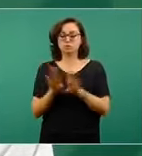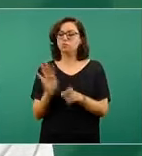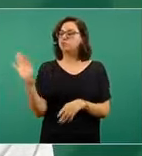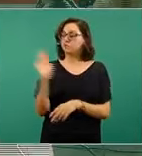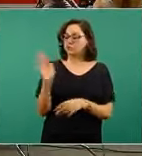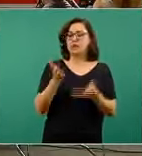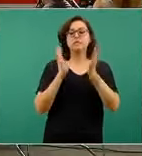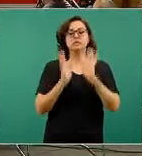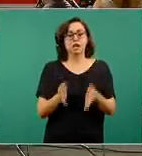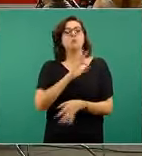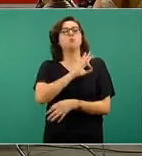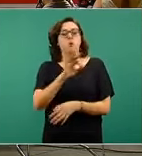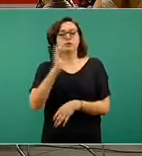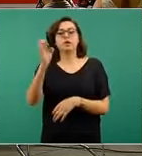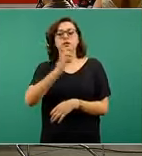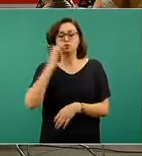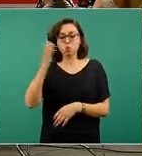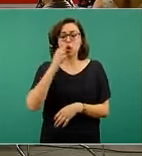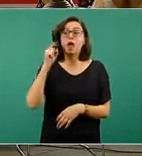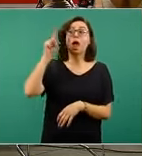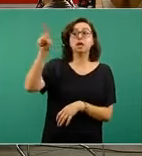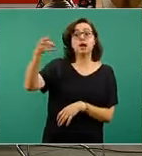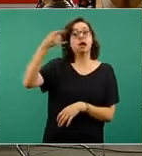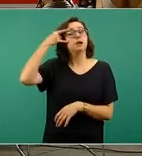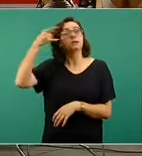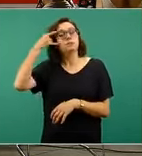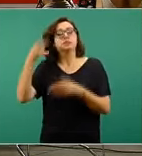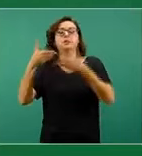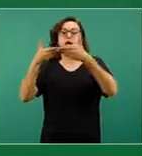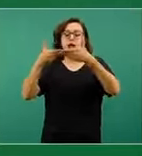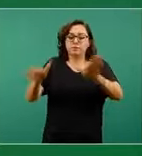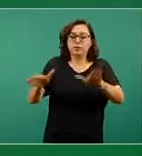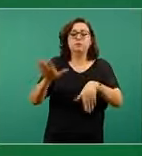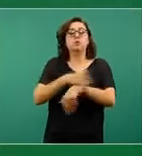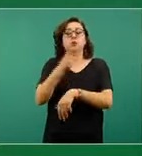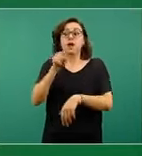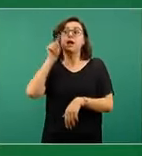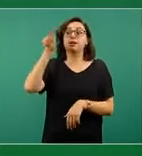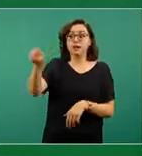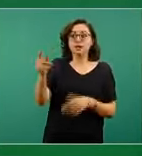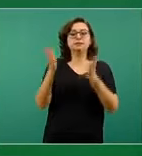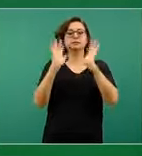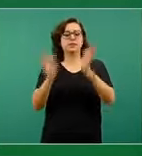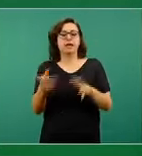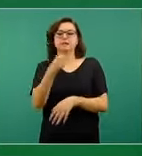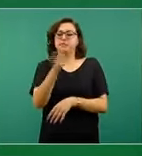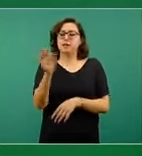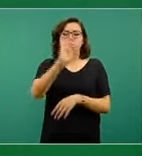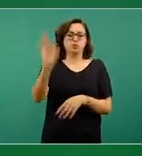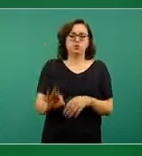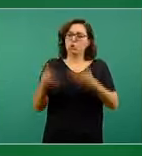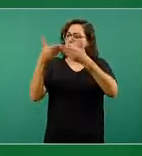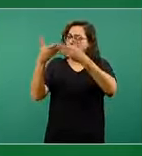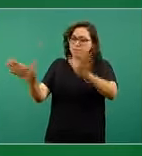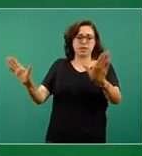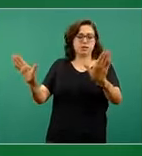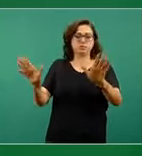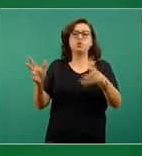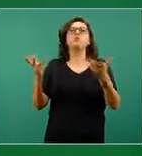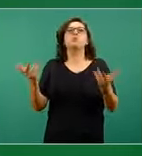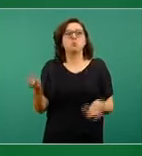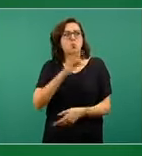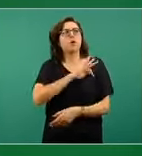la actividad escolar en Campeche. En Campeche ya tenemos el 100% de la cobertura de personas adultas mayores